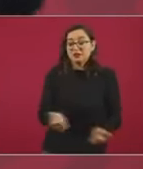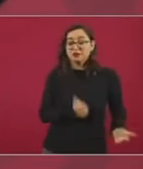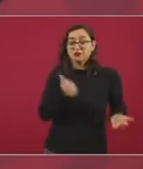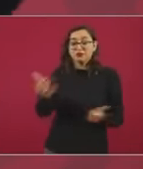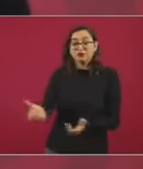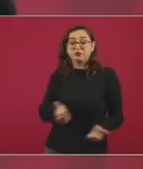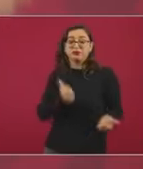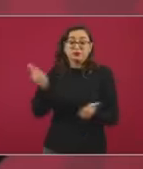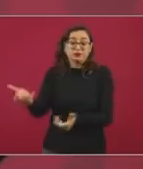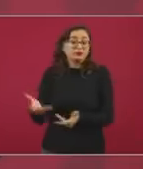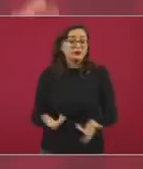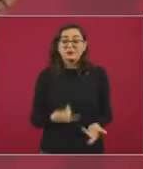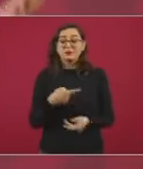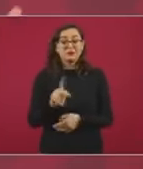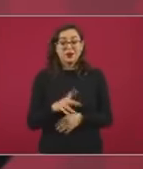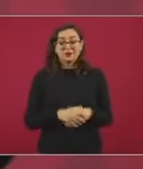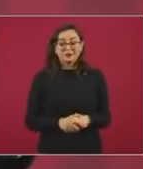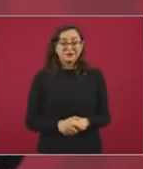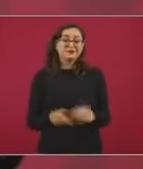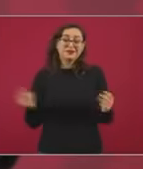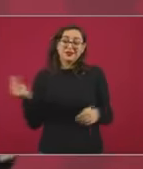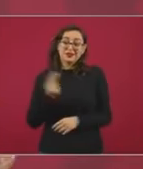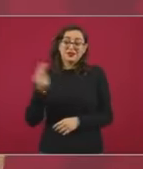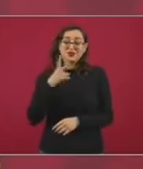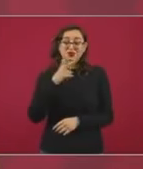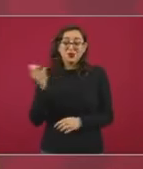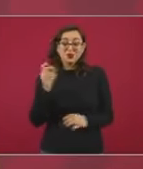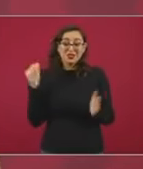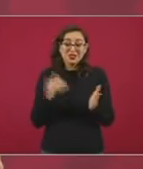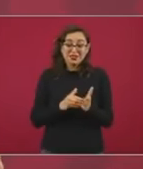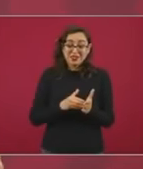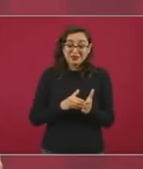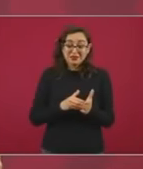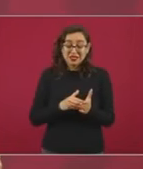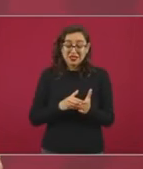estamos hablando de más de 200,000